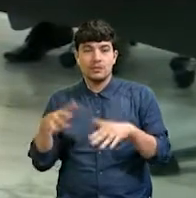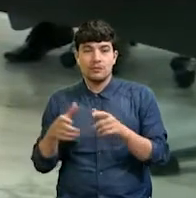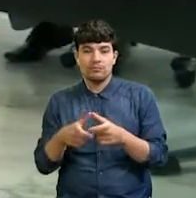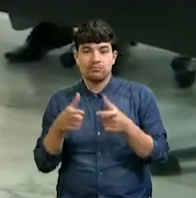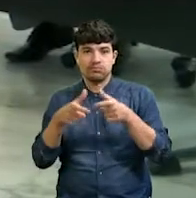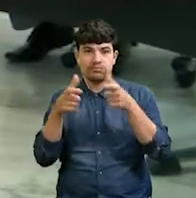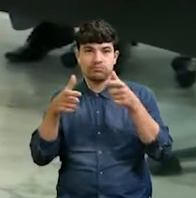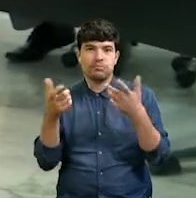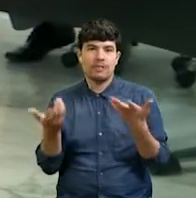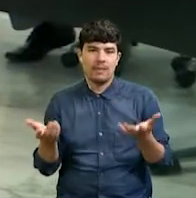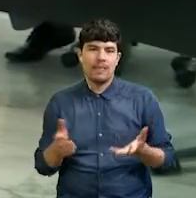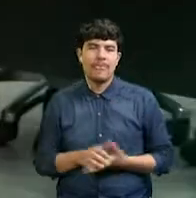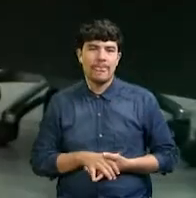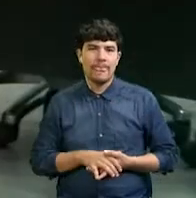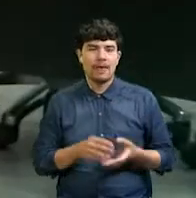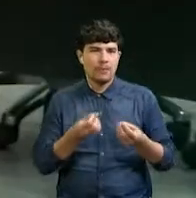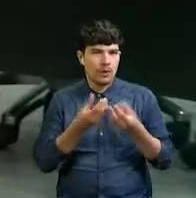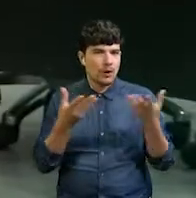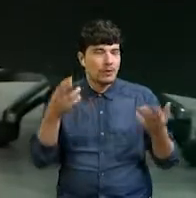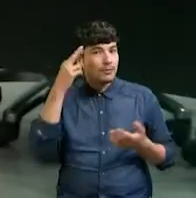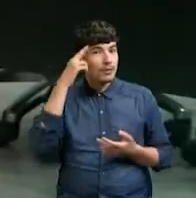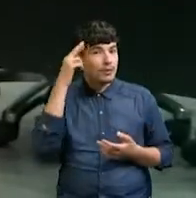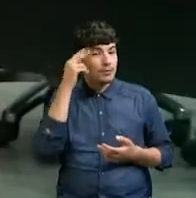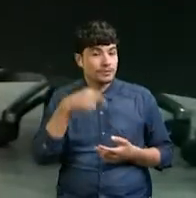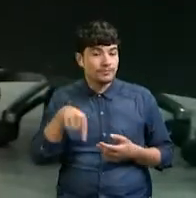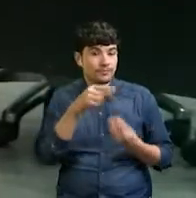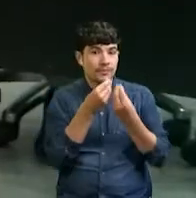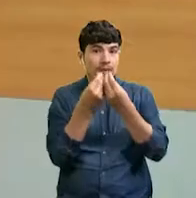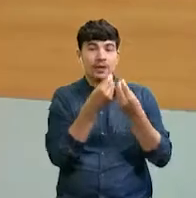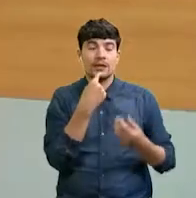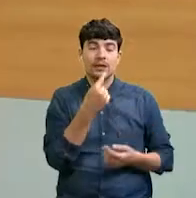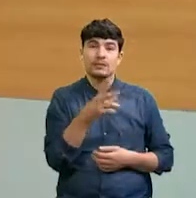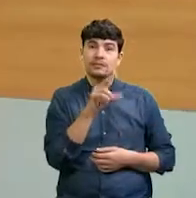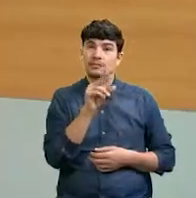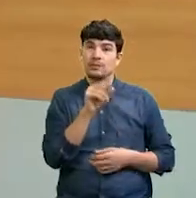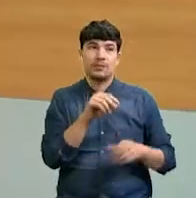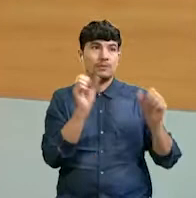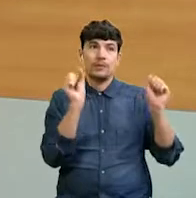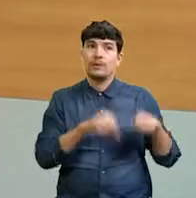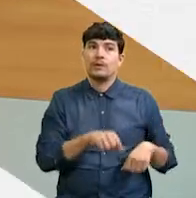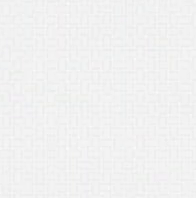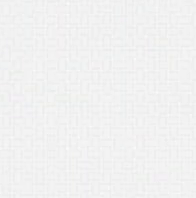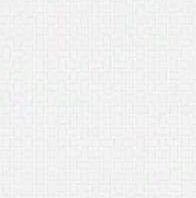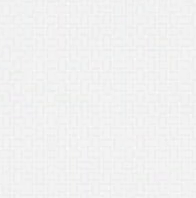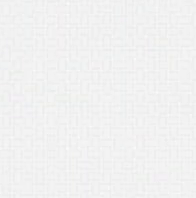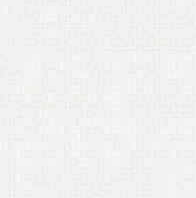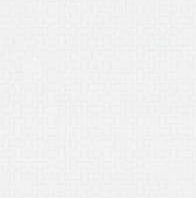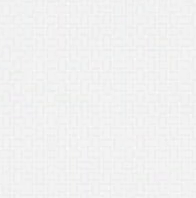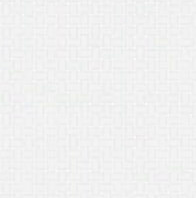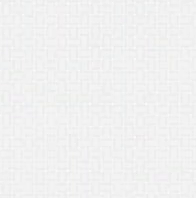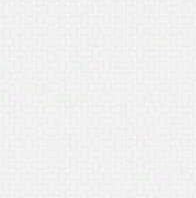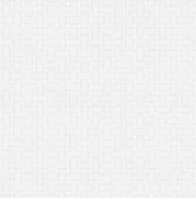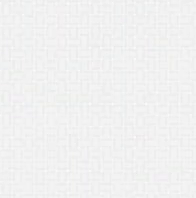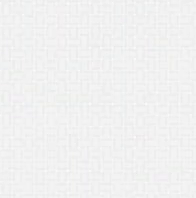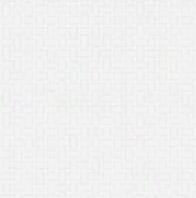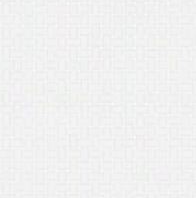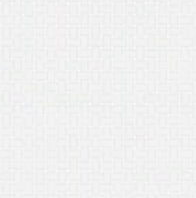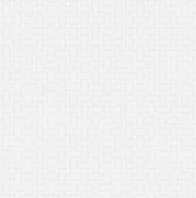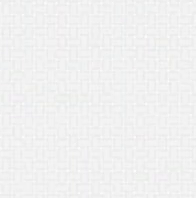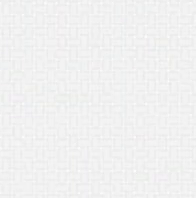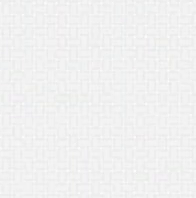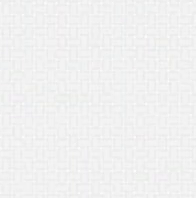la mayoría de los concejales aseguran que no aprobarán estos impuestos canal drop